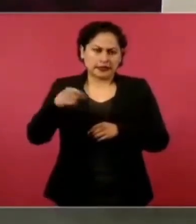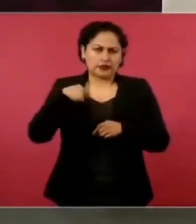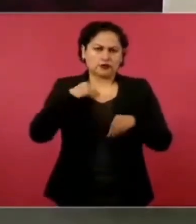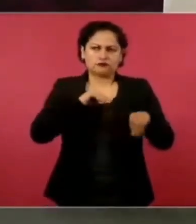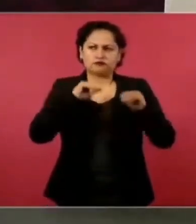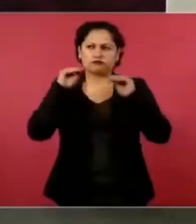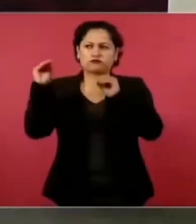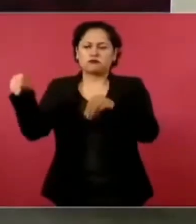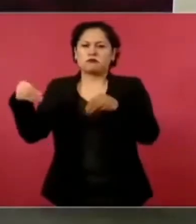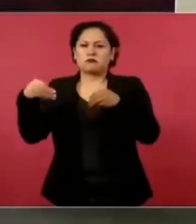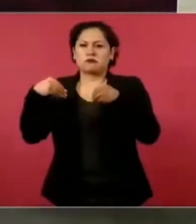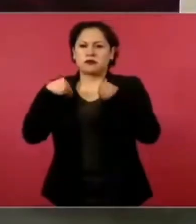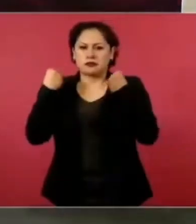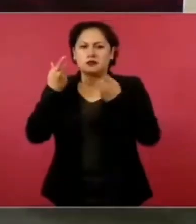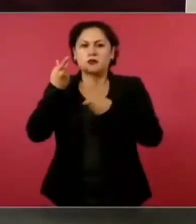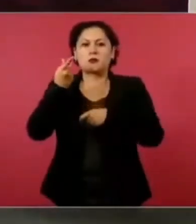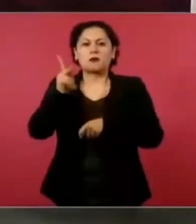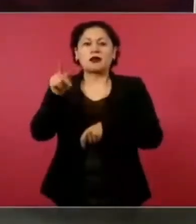manejando todo.